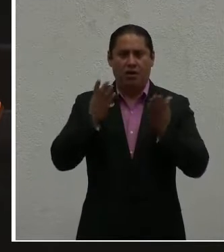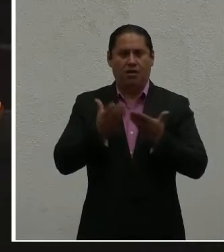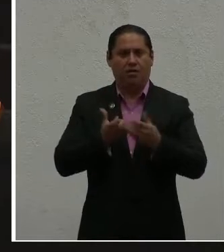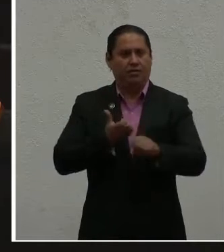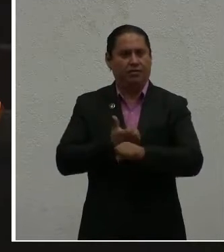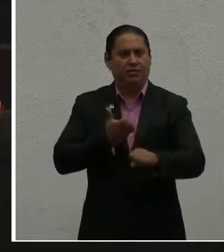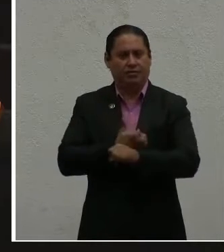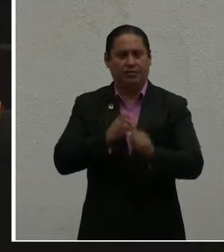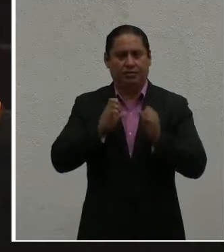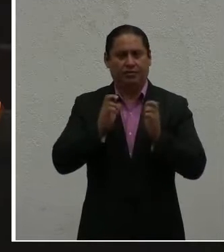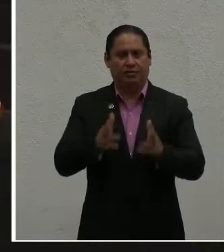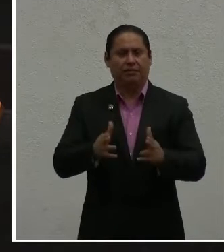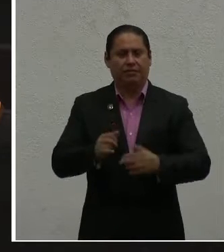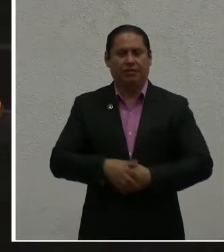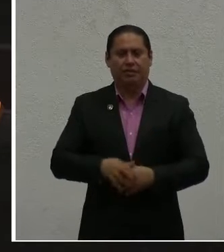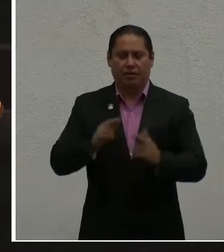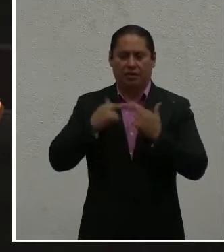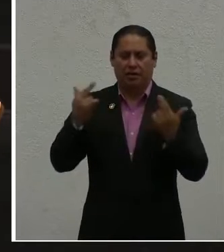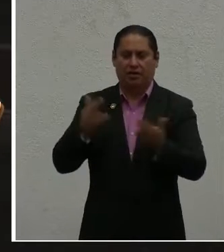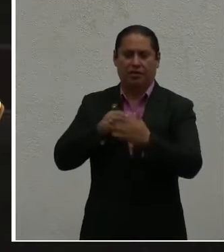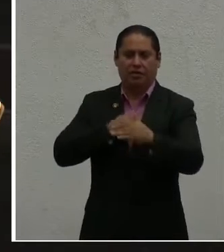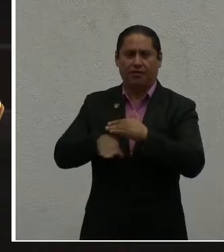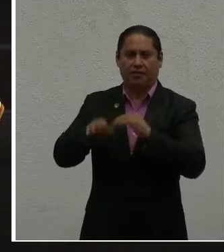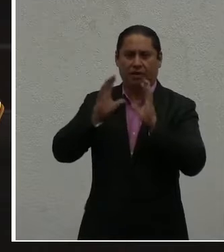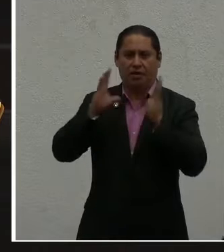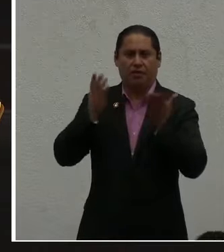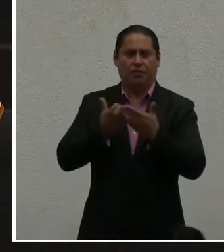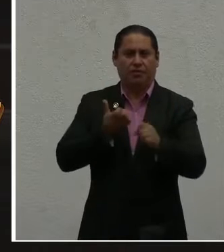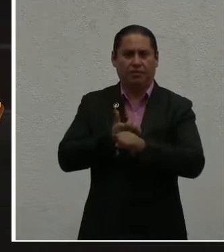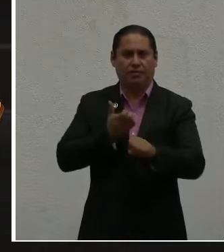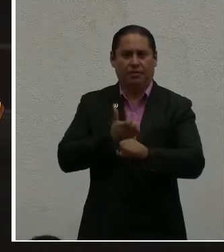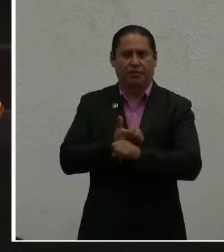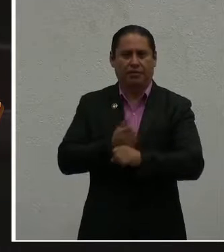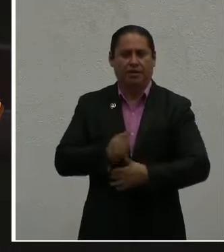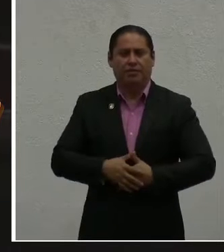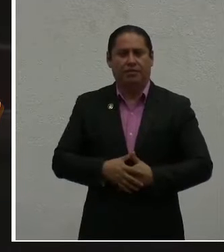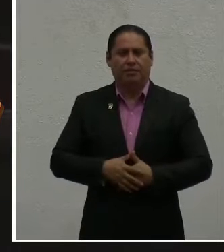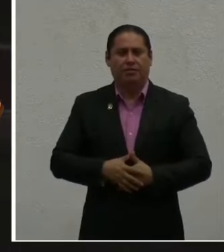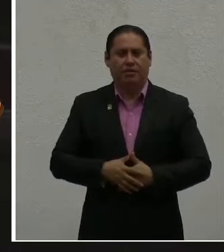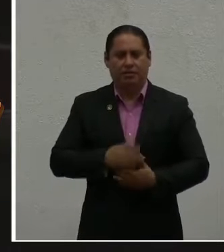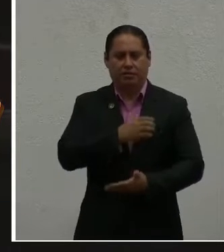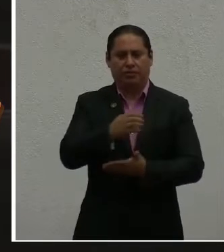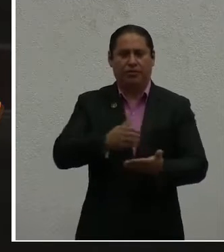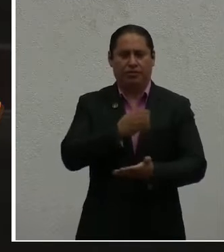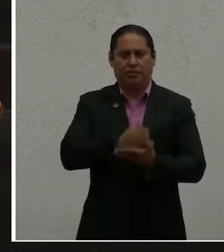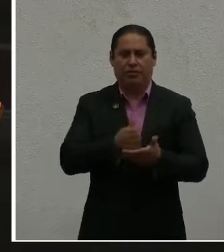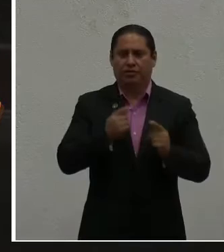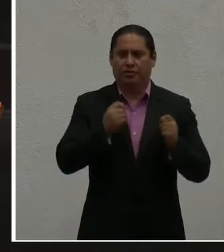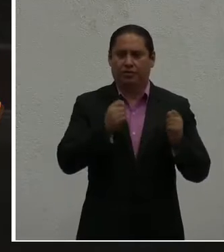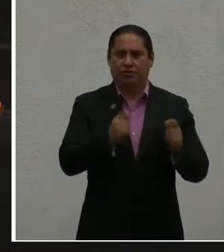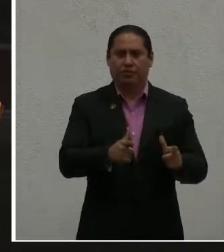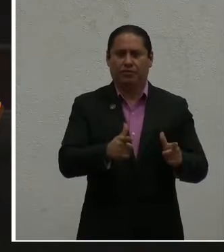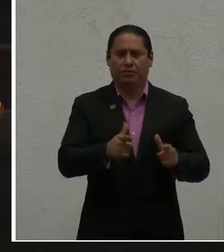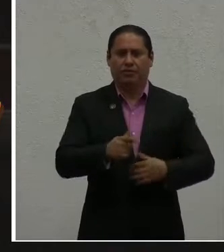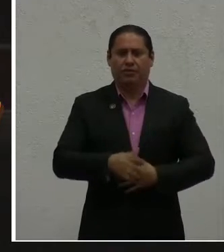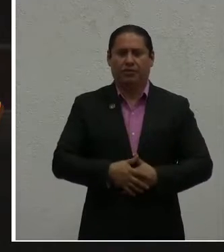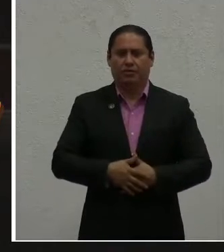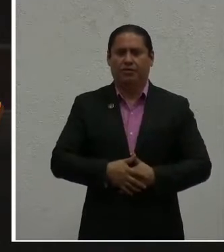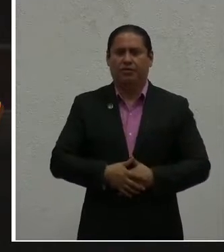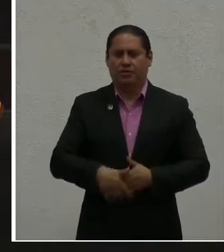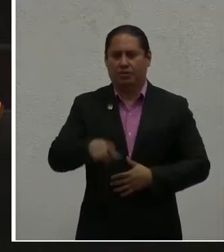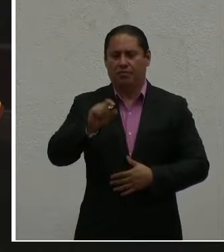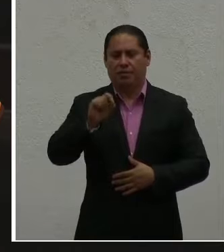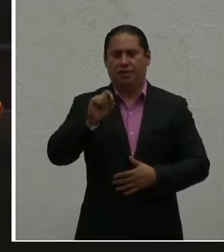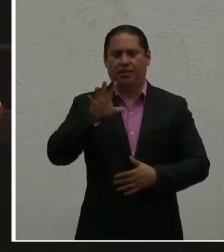Estado de Chiapas, reunidos en el Honorable Congreso del Estado en la ciudad de Tuxtla Gutiérrez, Chiapas, a los